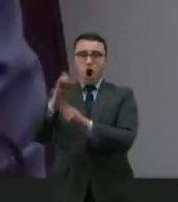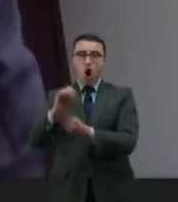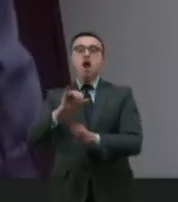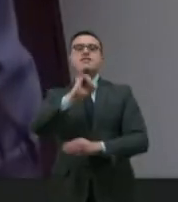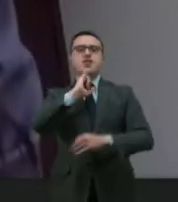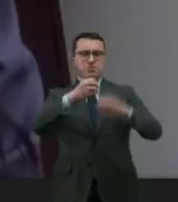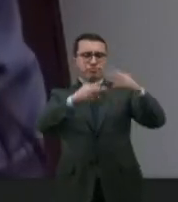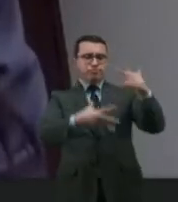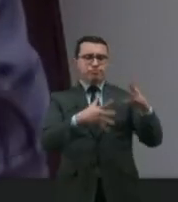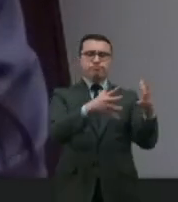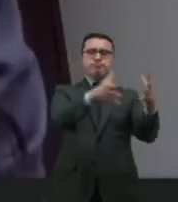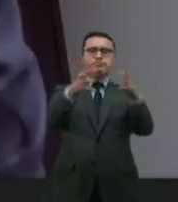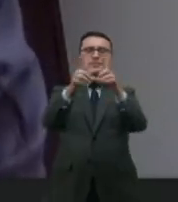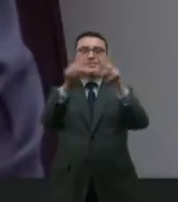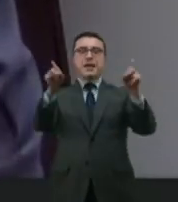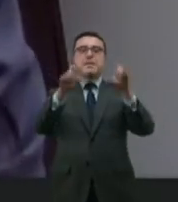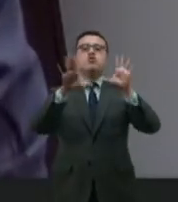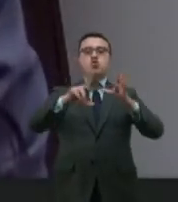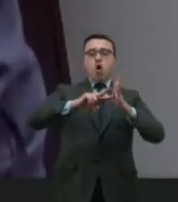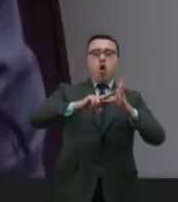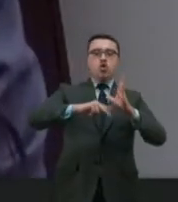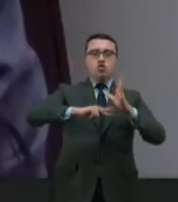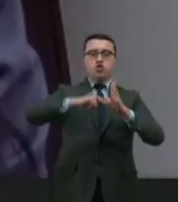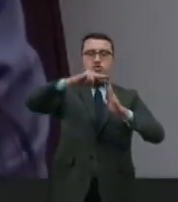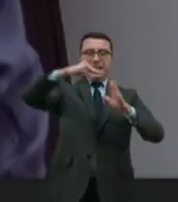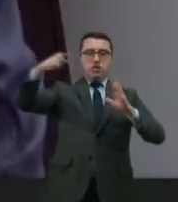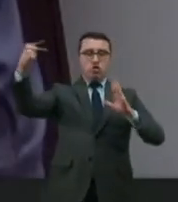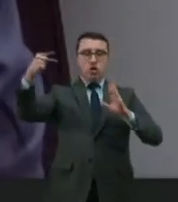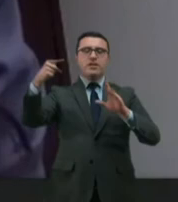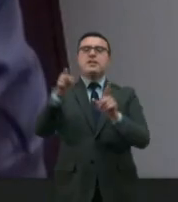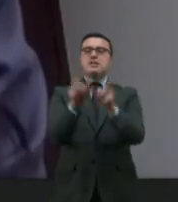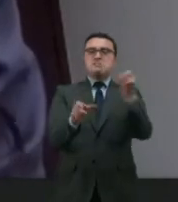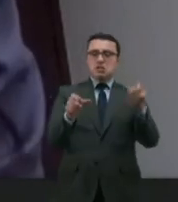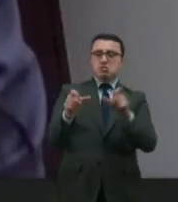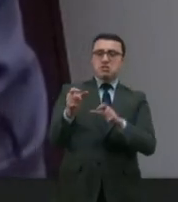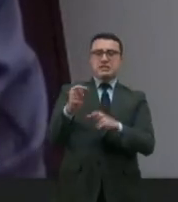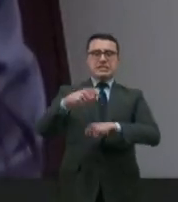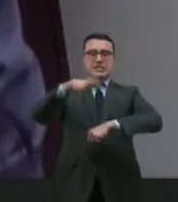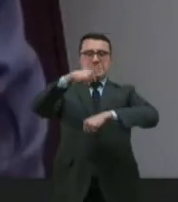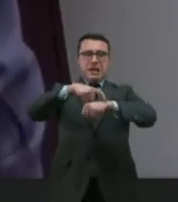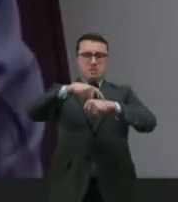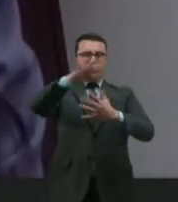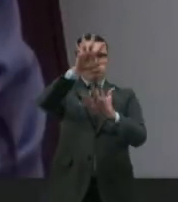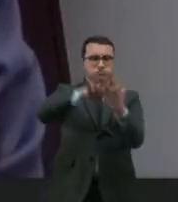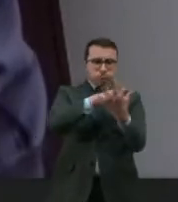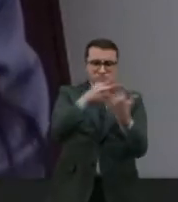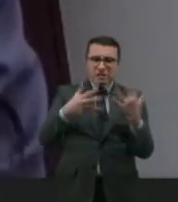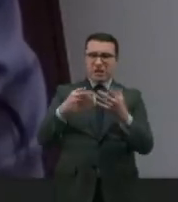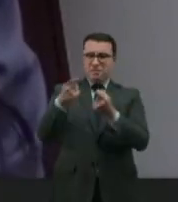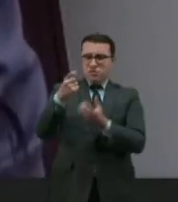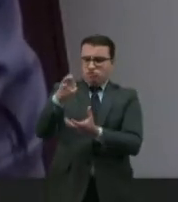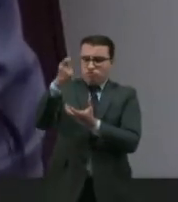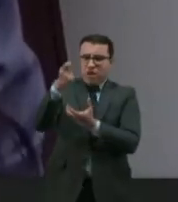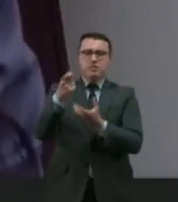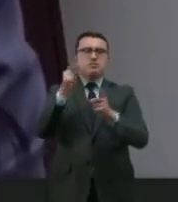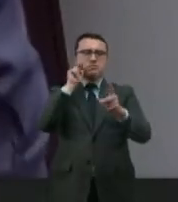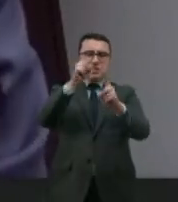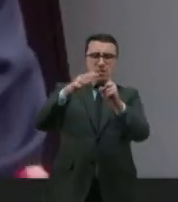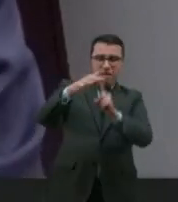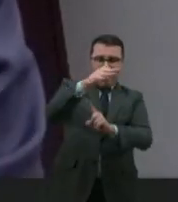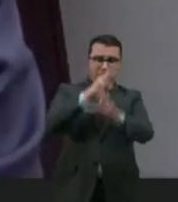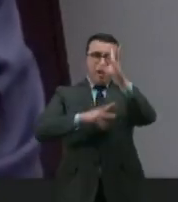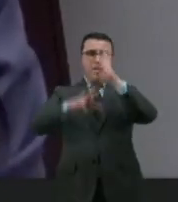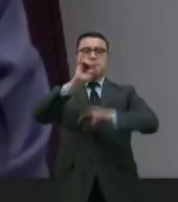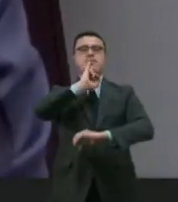especializada en el sector de la tecnología, uniendo personas que cuentan con mismos horarios, presupuesto y contexto profesional para el aprendizaje de idiomas en